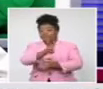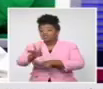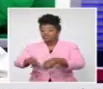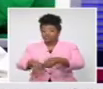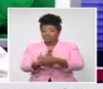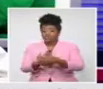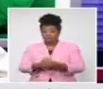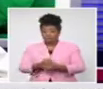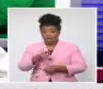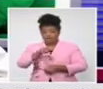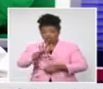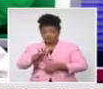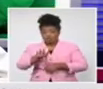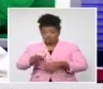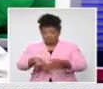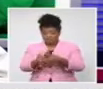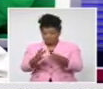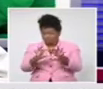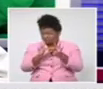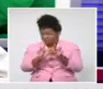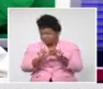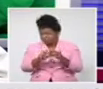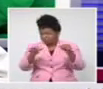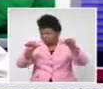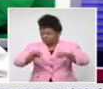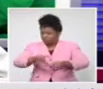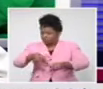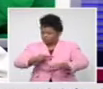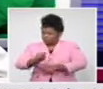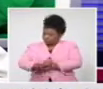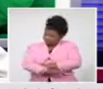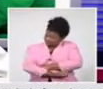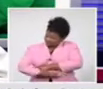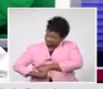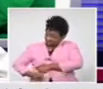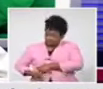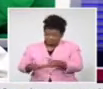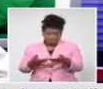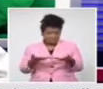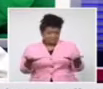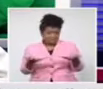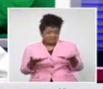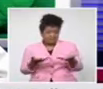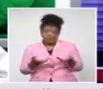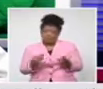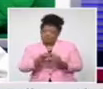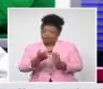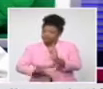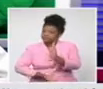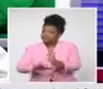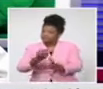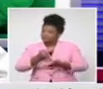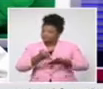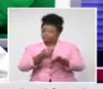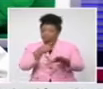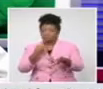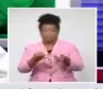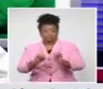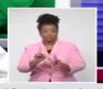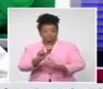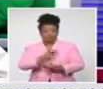intensivas. Realmente se hizo un gran esfuerzo para que no falleciera,